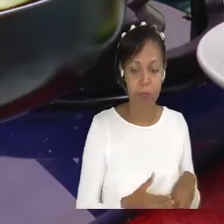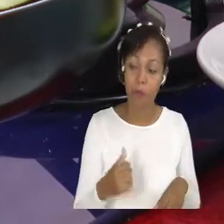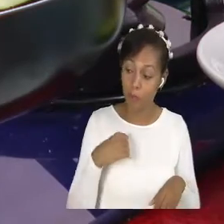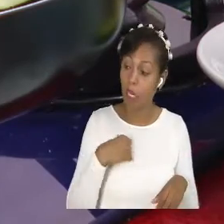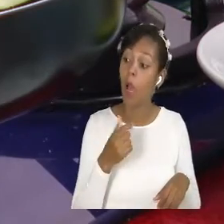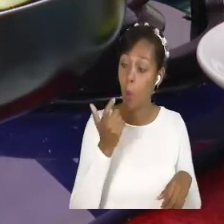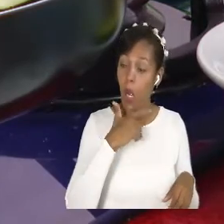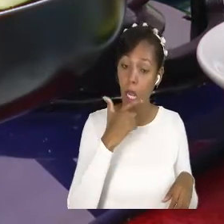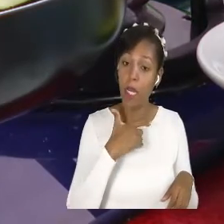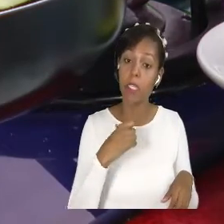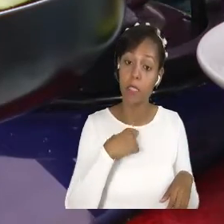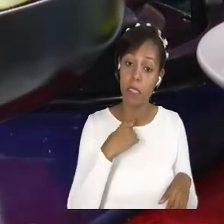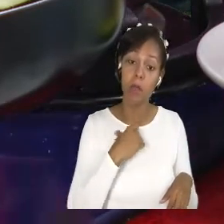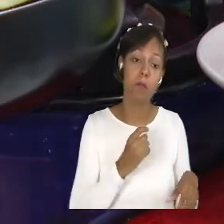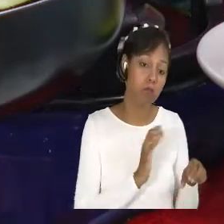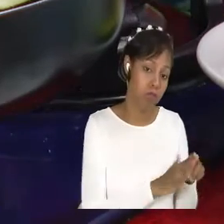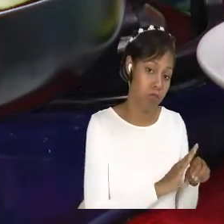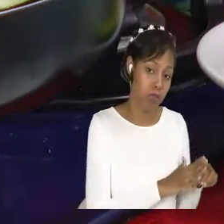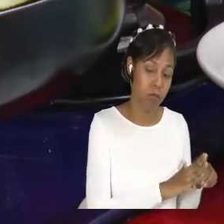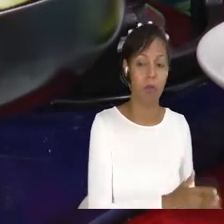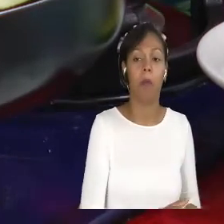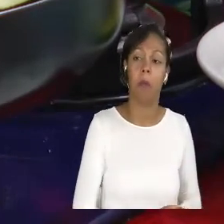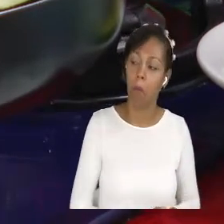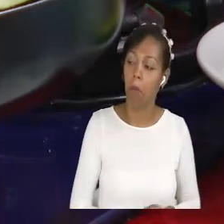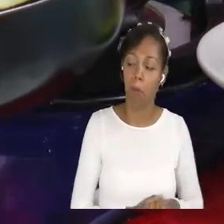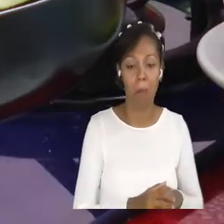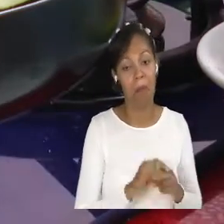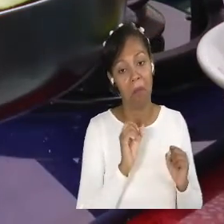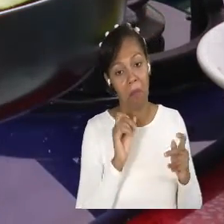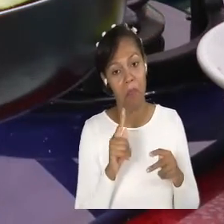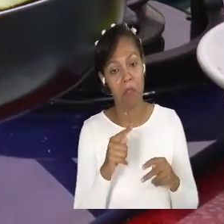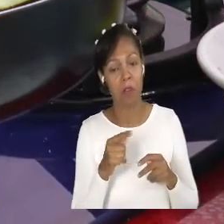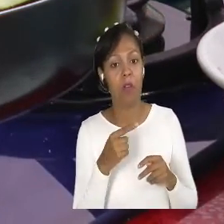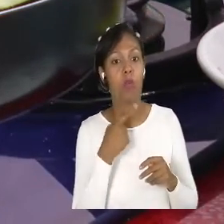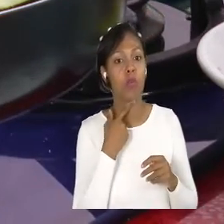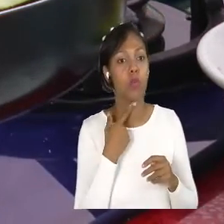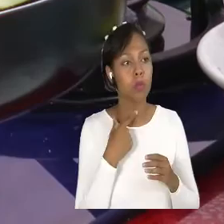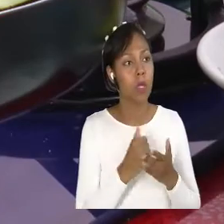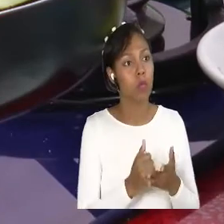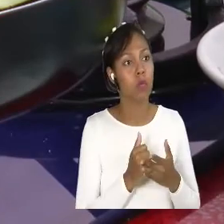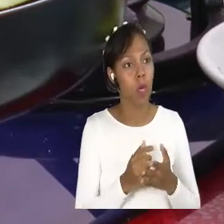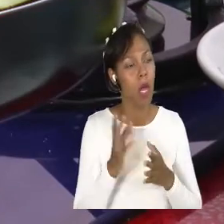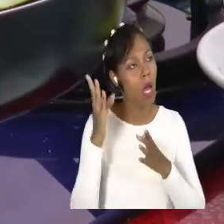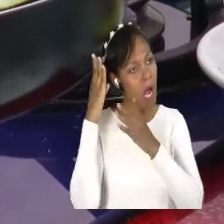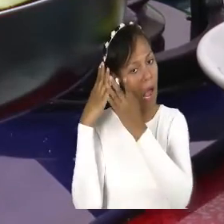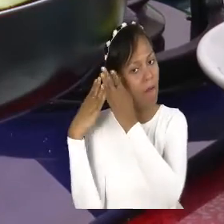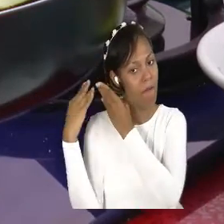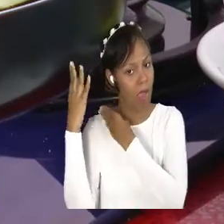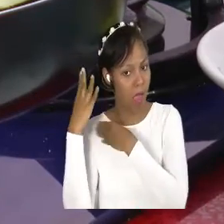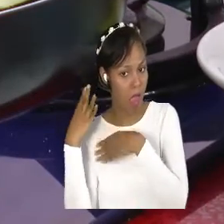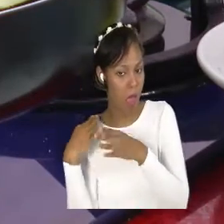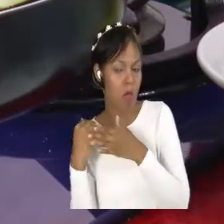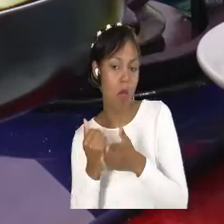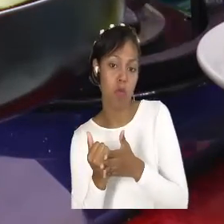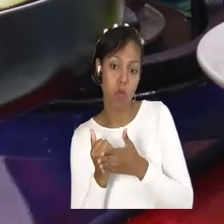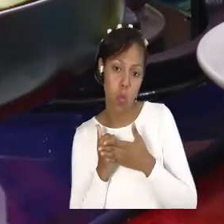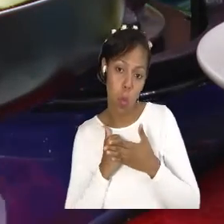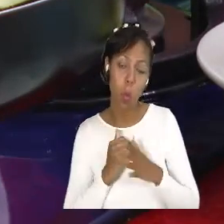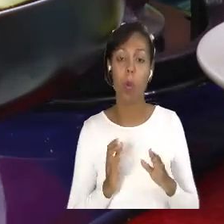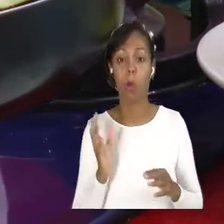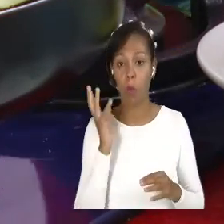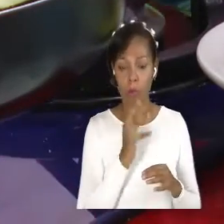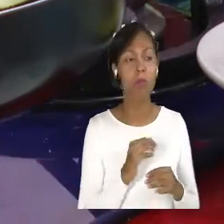es... Bueno, el aguacate, que de por sí es muy nutritivo, sirve para purificar el pelo, para hidratarlo, sí. También sirve para... Es